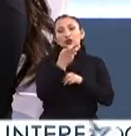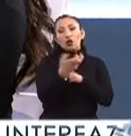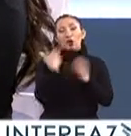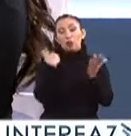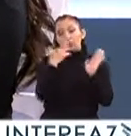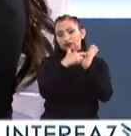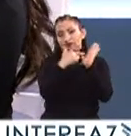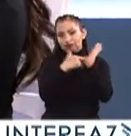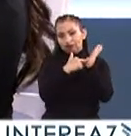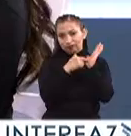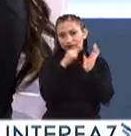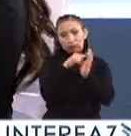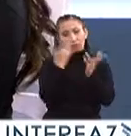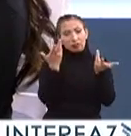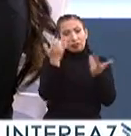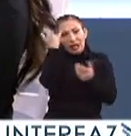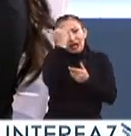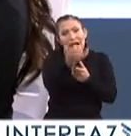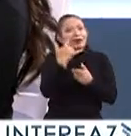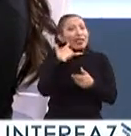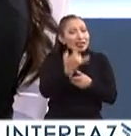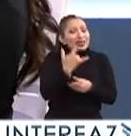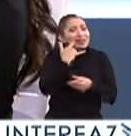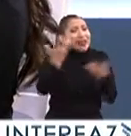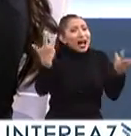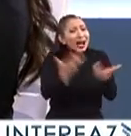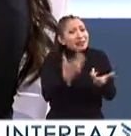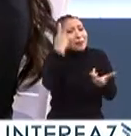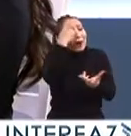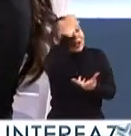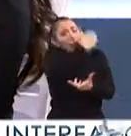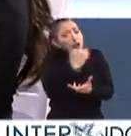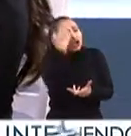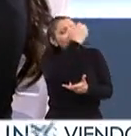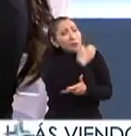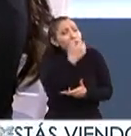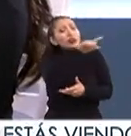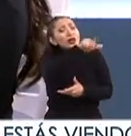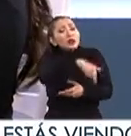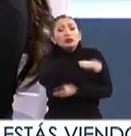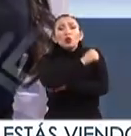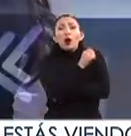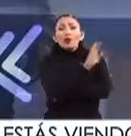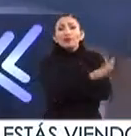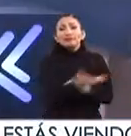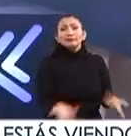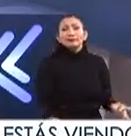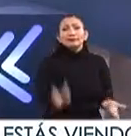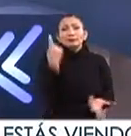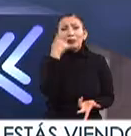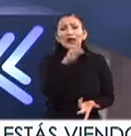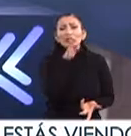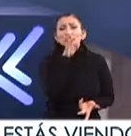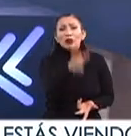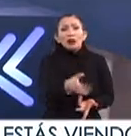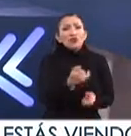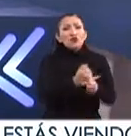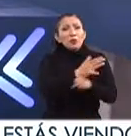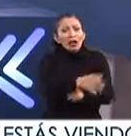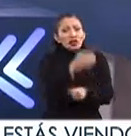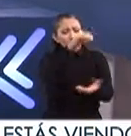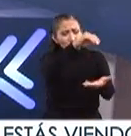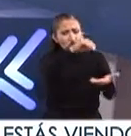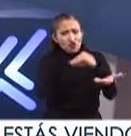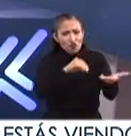la premisa de que pues de nada servirían los esfuerzos que se realizan en la materia si es que las evaluaciones educativas, sus resultados, sus informaciones